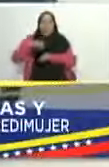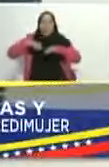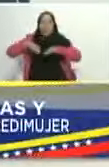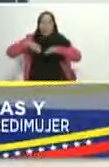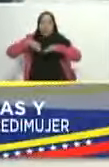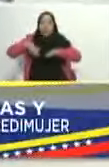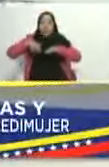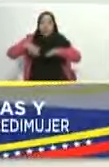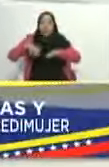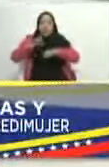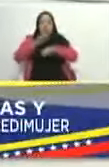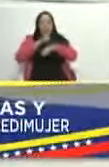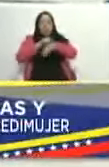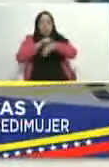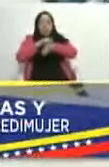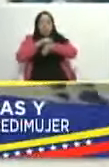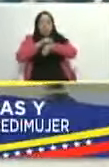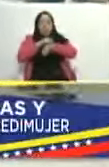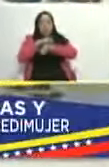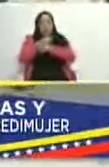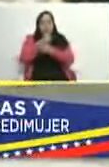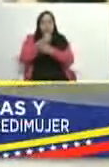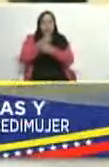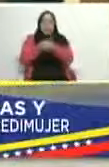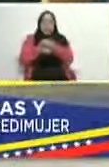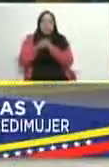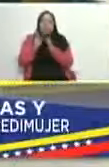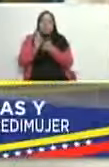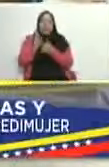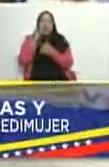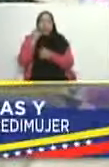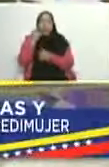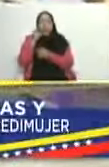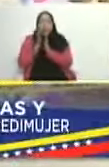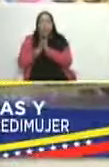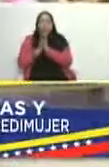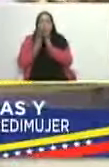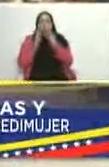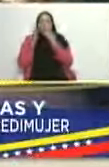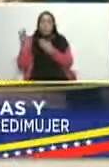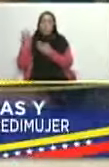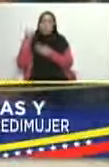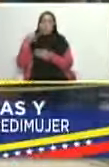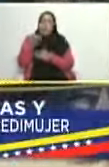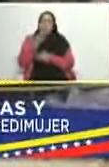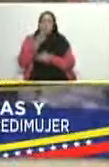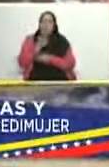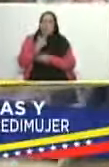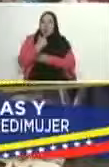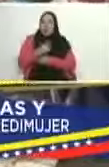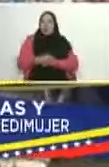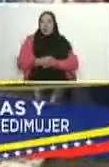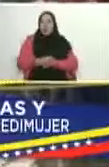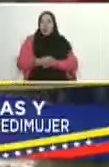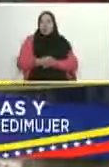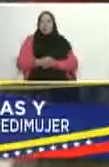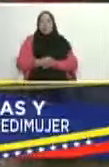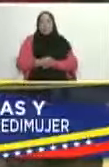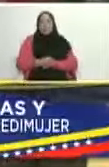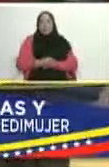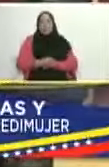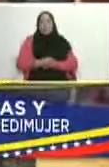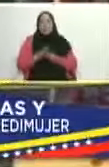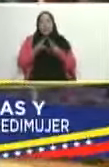bisutería y todo de calidad. Vamos a mostrar aquí con la cámara, vente para acá para que tú muestres esta belleza. Esto solo se